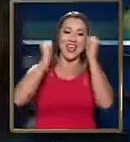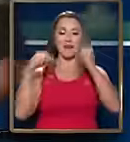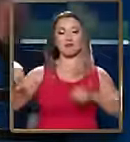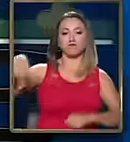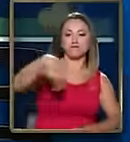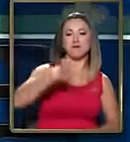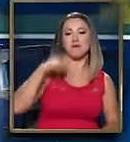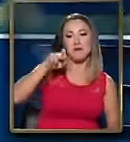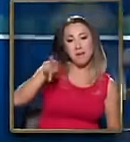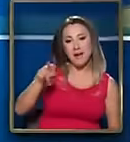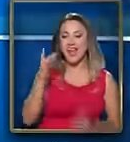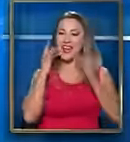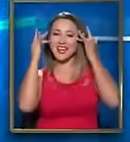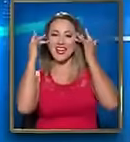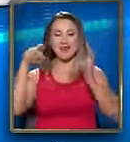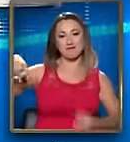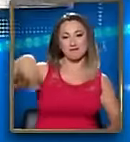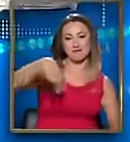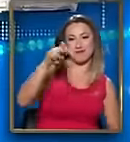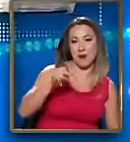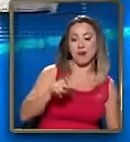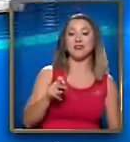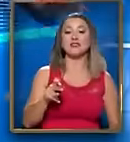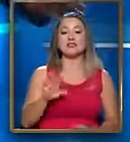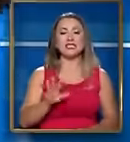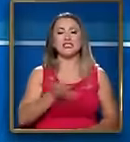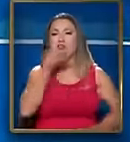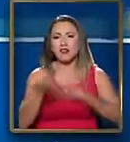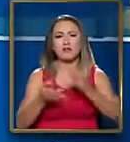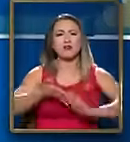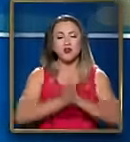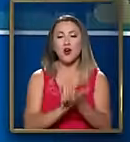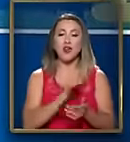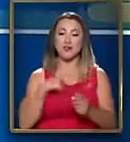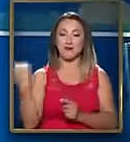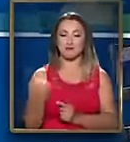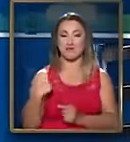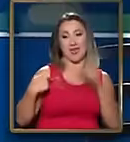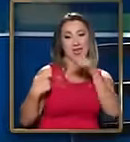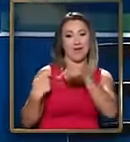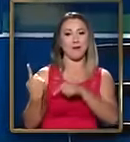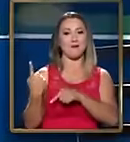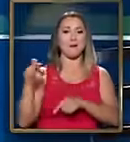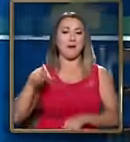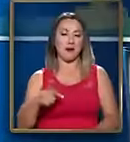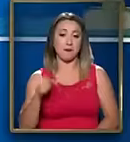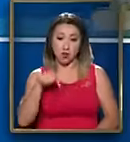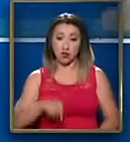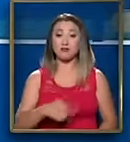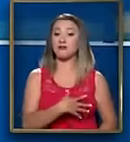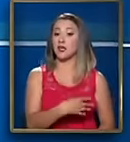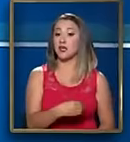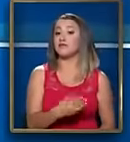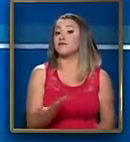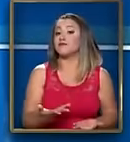mi papá, qué alegría, llegó mi papá. Y se lo contaba a todos sus compañeritos. Hoy día mi